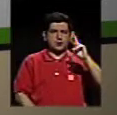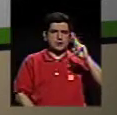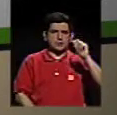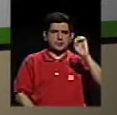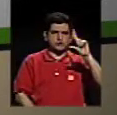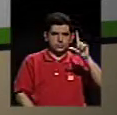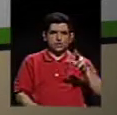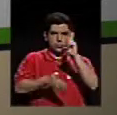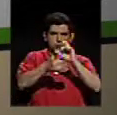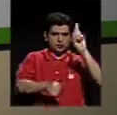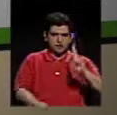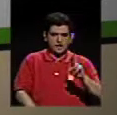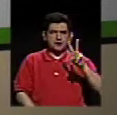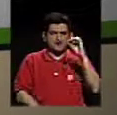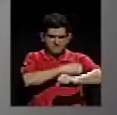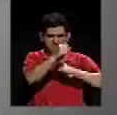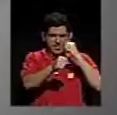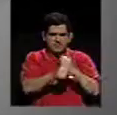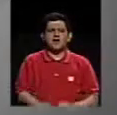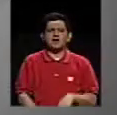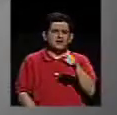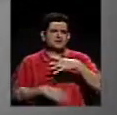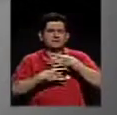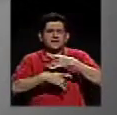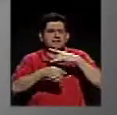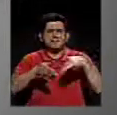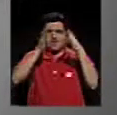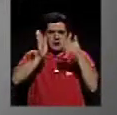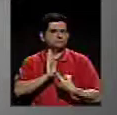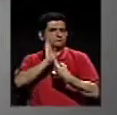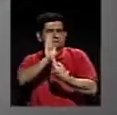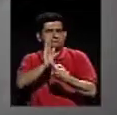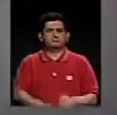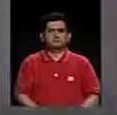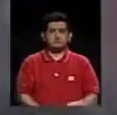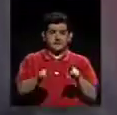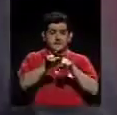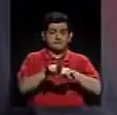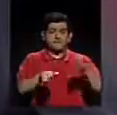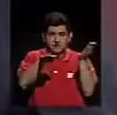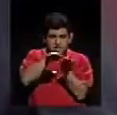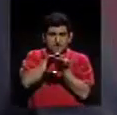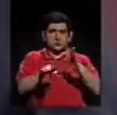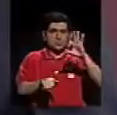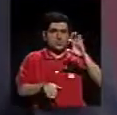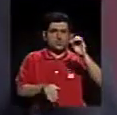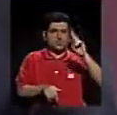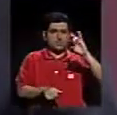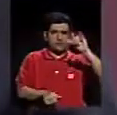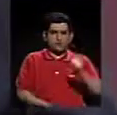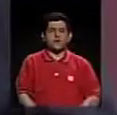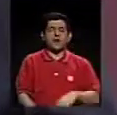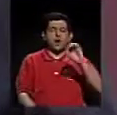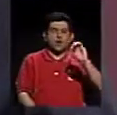cumple 20 años de contagiar pasión teatral entre los estudiantes. Y en Suplemento Forja puede leer una entrevista con el